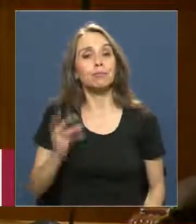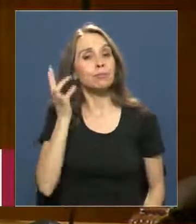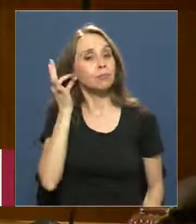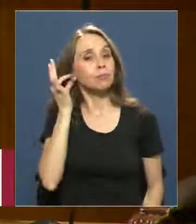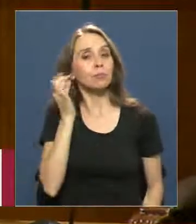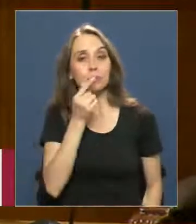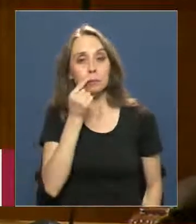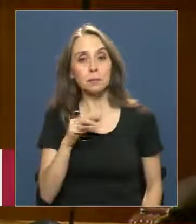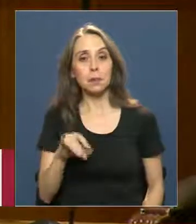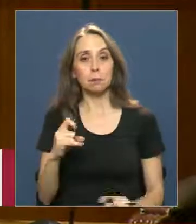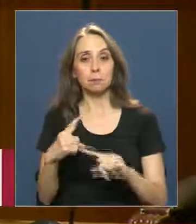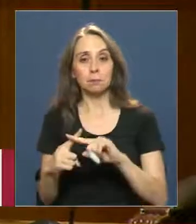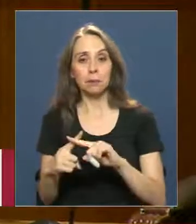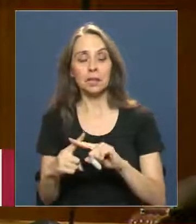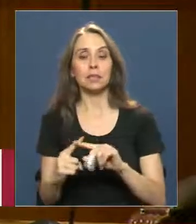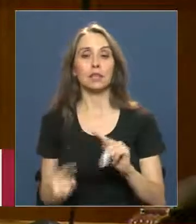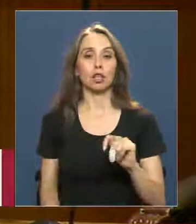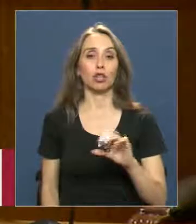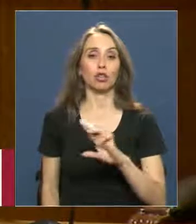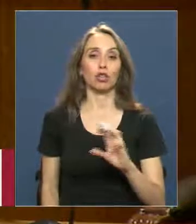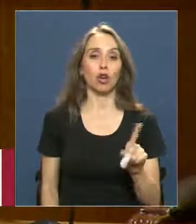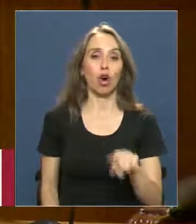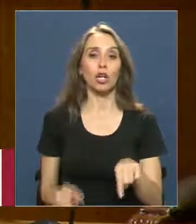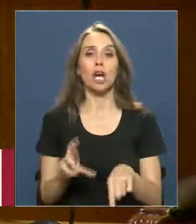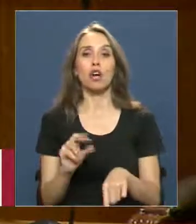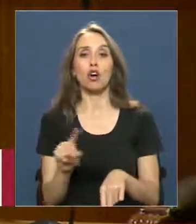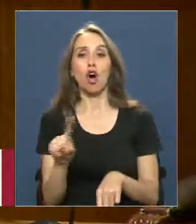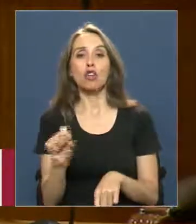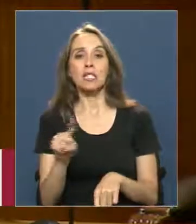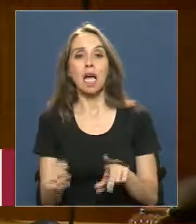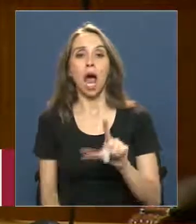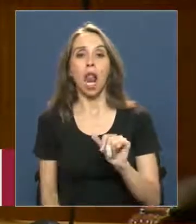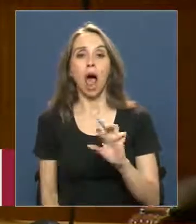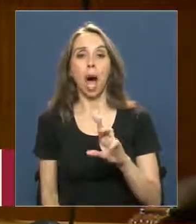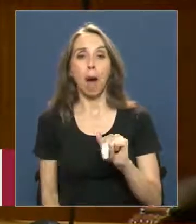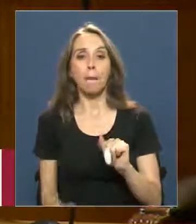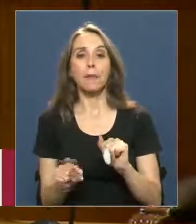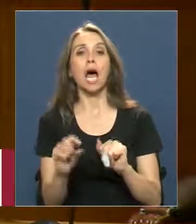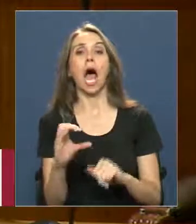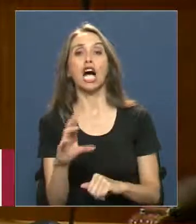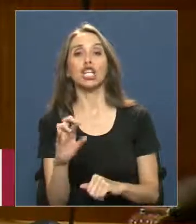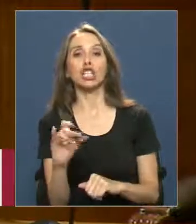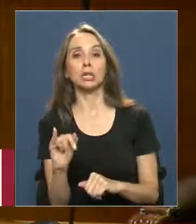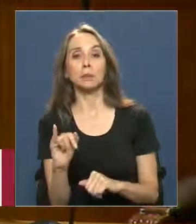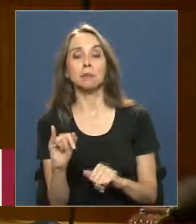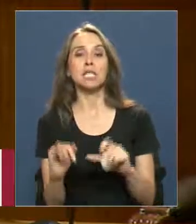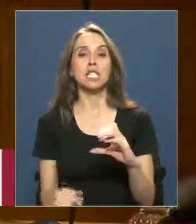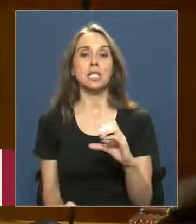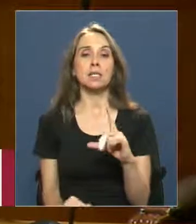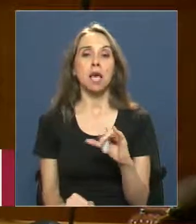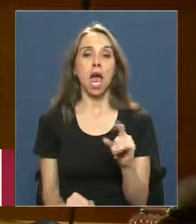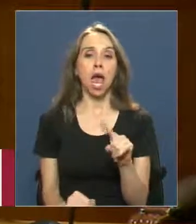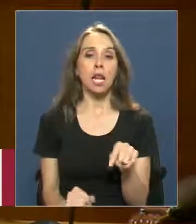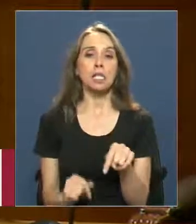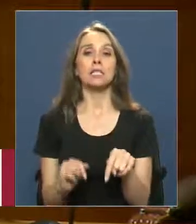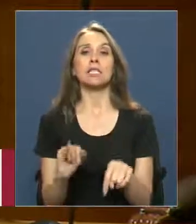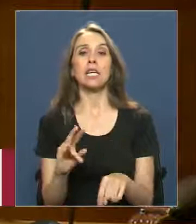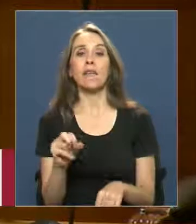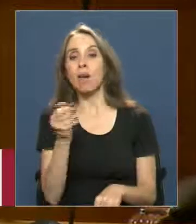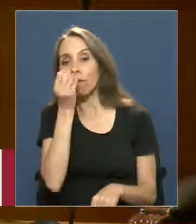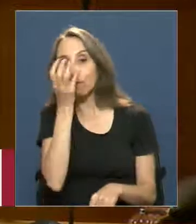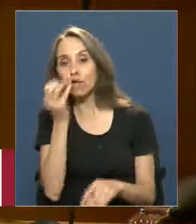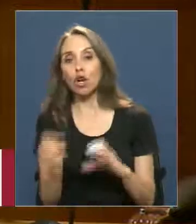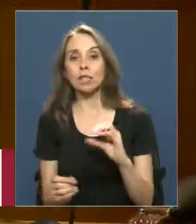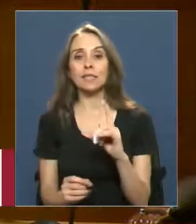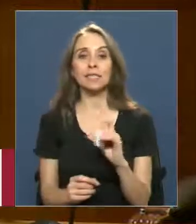diputados Claudia Mix, Víctor Torres, Patricio Rosas, Amaro Labra, Miguel Crispi, Ricardo Celis, Iván Flores,